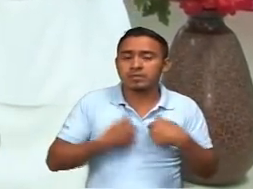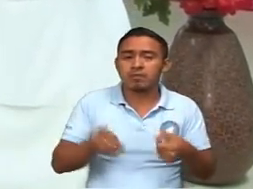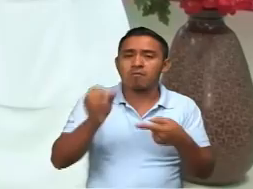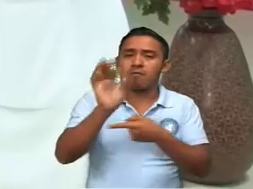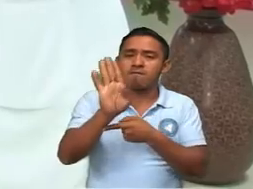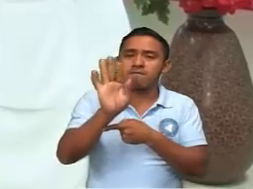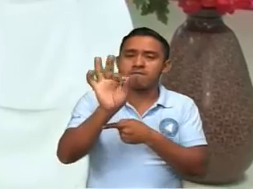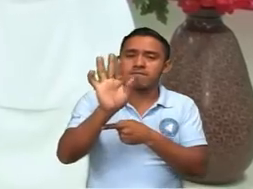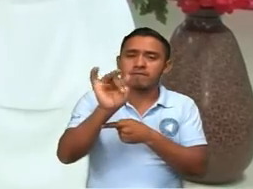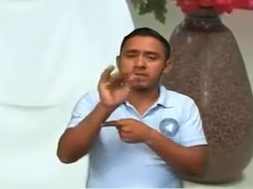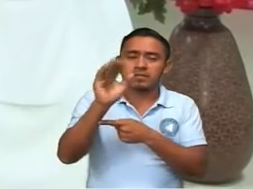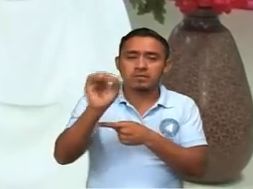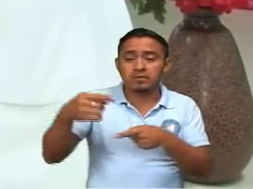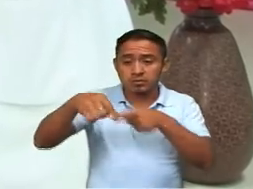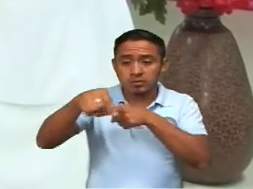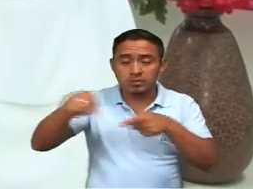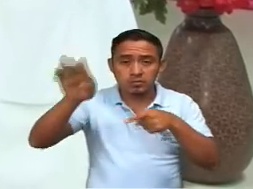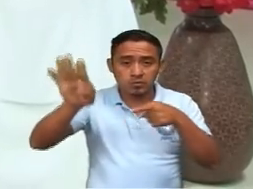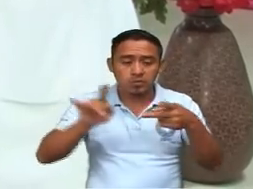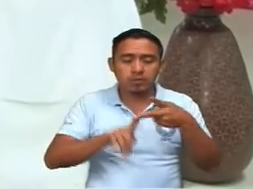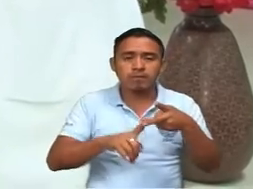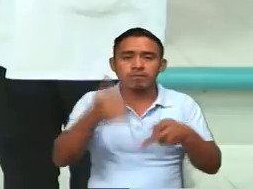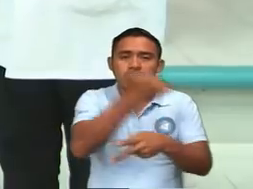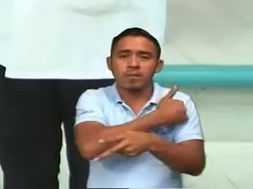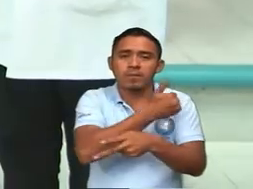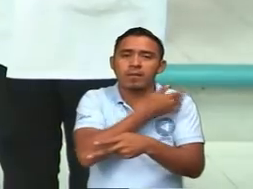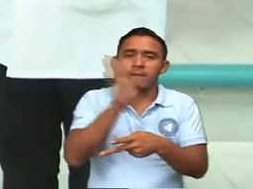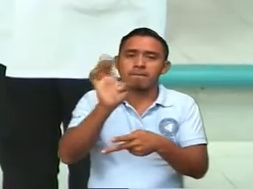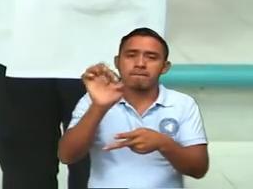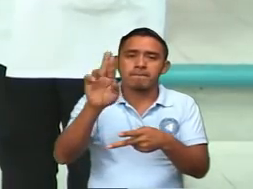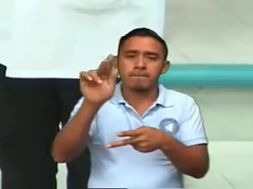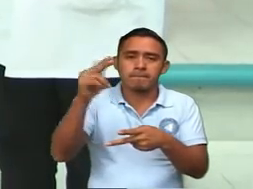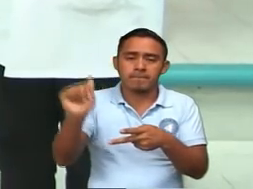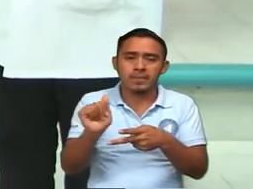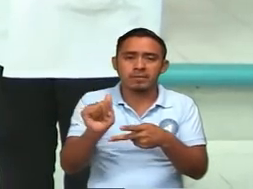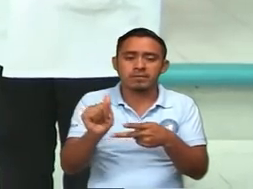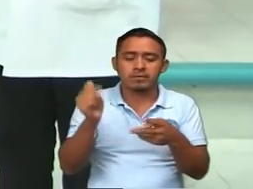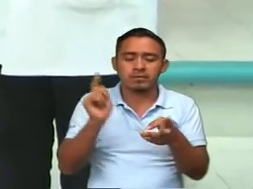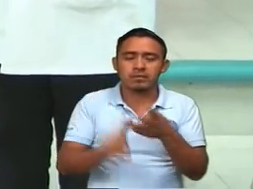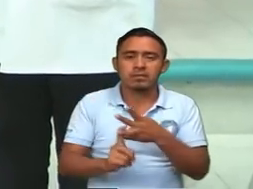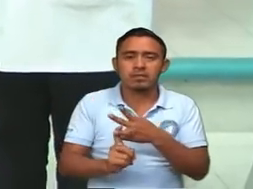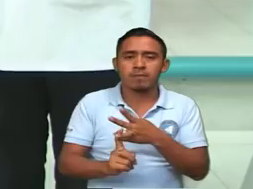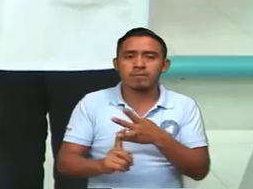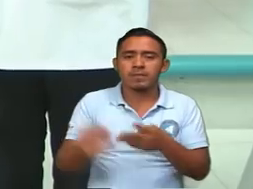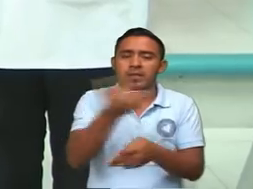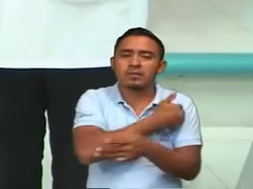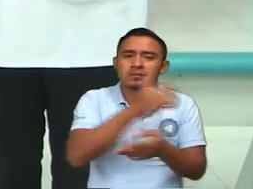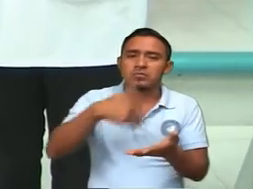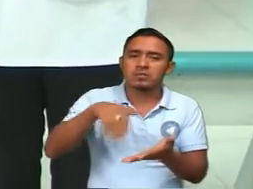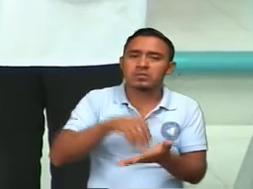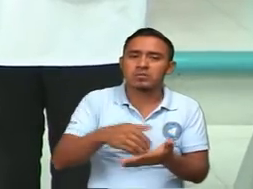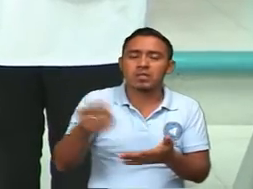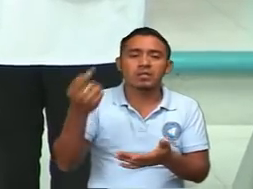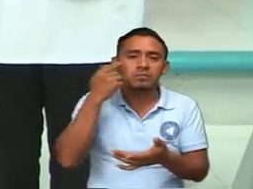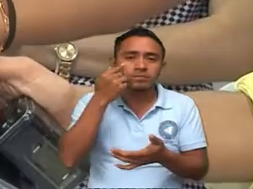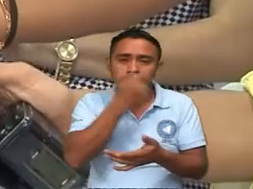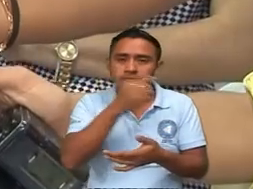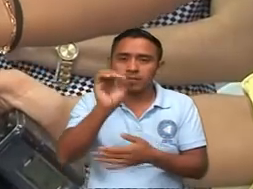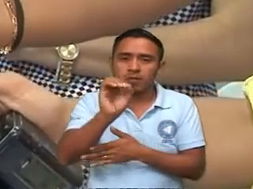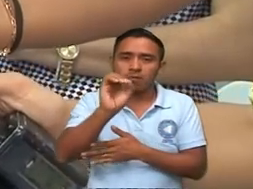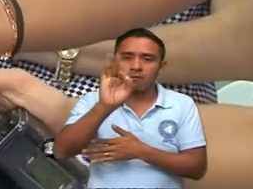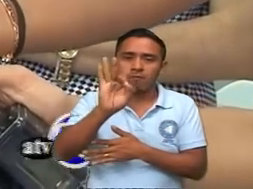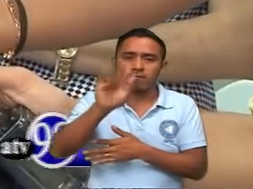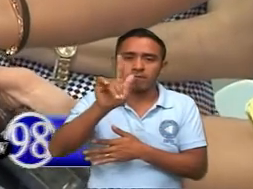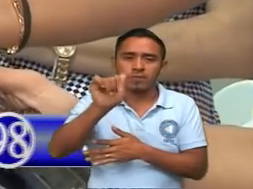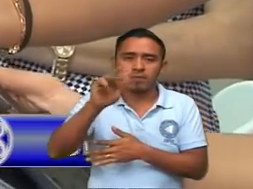Francisco Buitrago del Distrito 4, el Hospital Berta Calderón y el Centro Nacional de Oftalmología. Bueno,